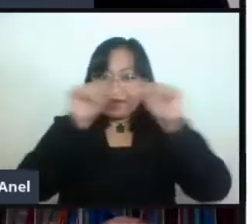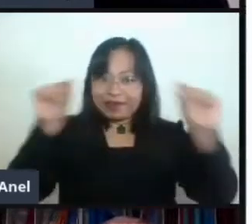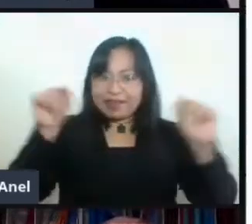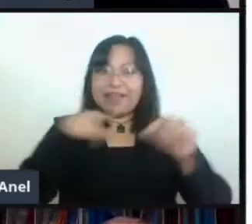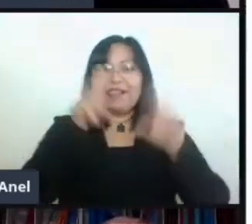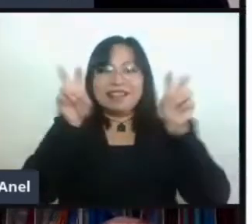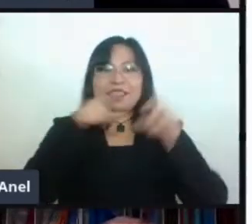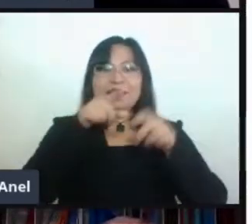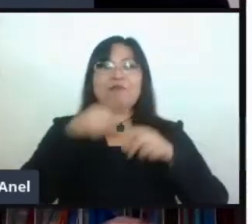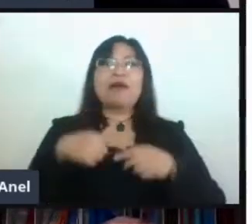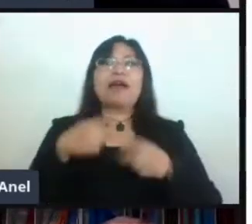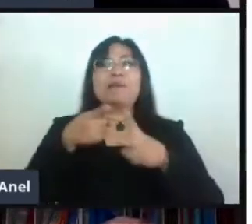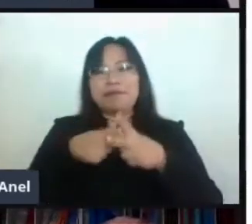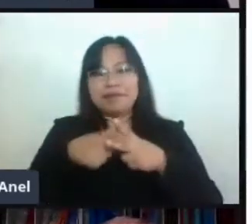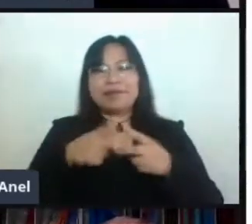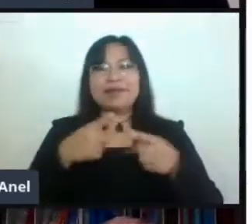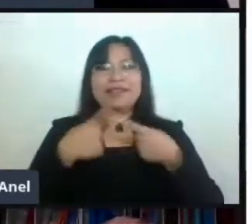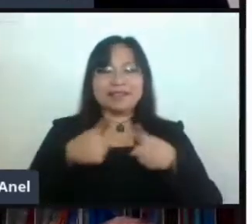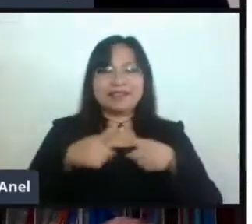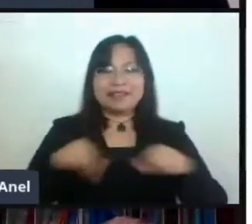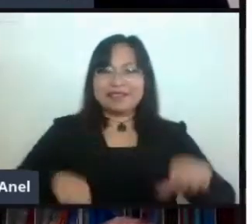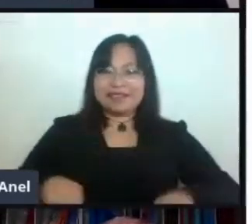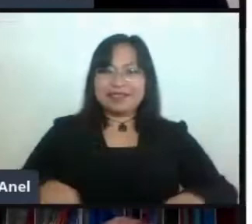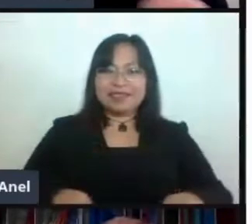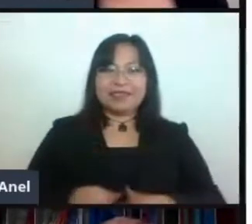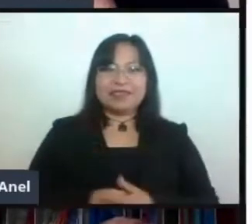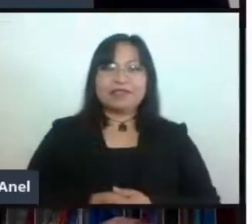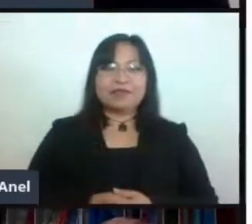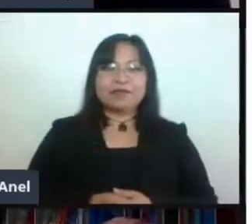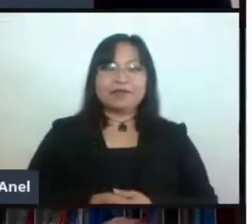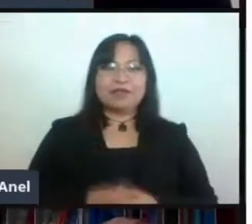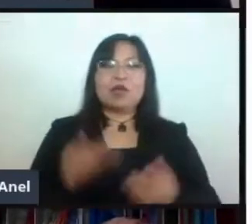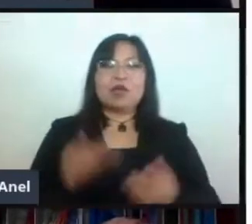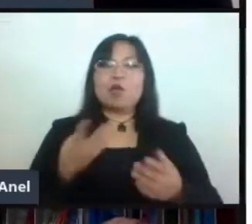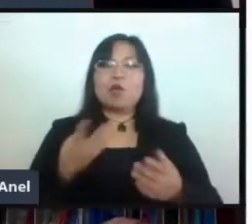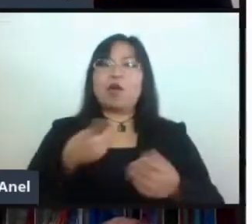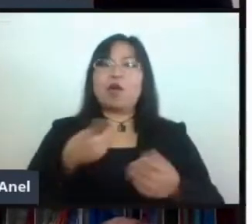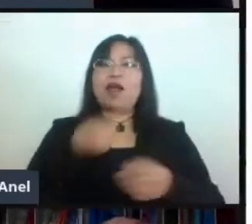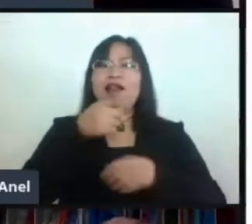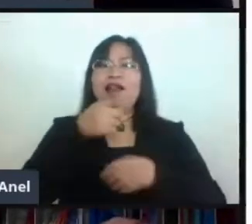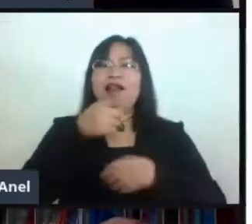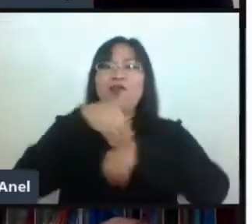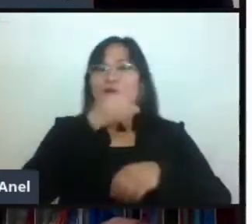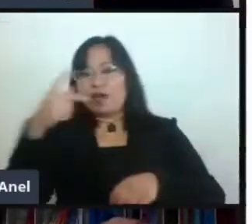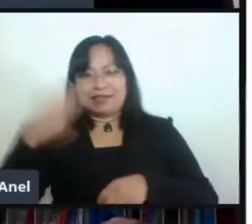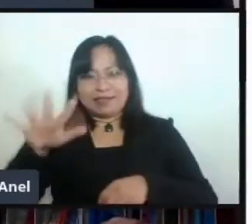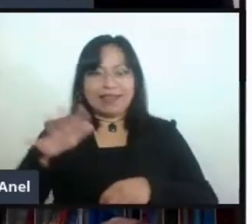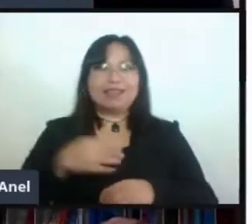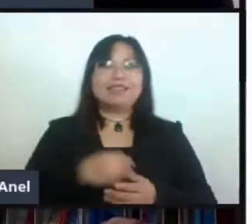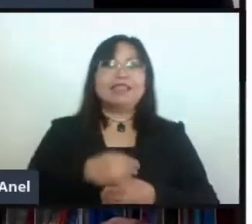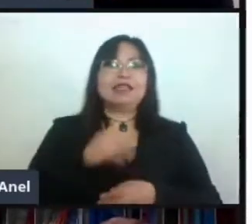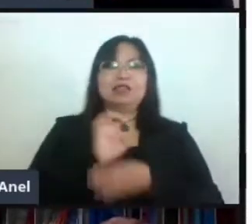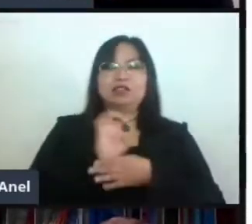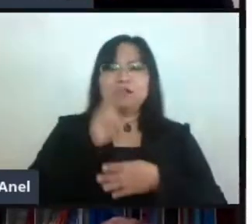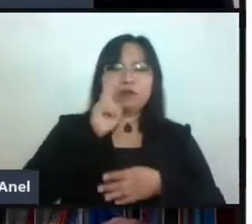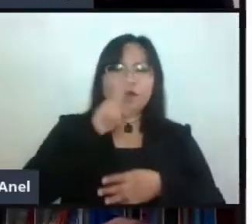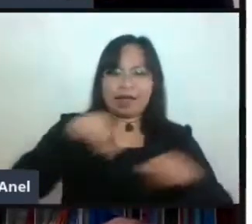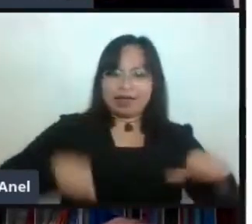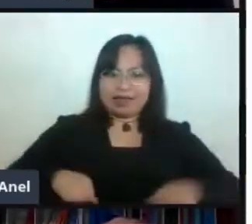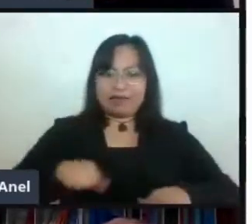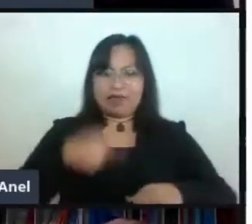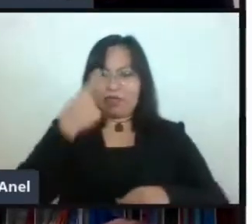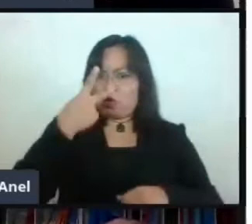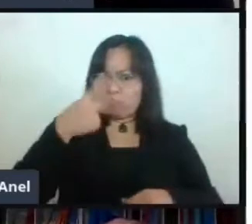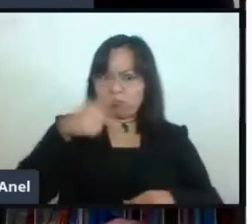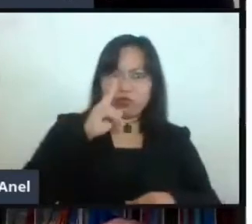aquí tengo estas actividades de conteo y representación del 1 al 10. Aquí tengo dos actividades clasificadas, eso está muy